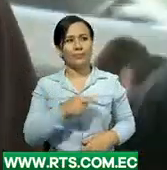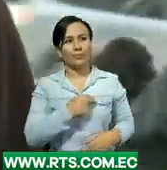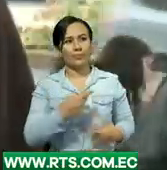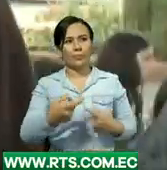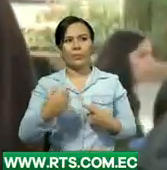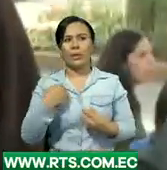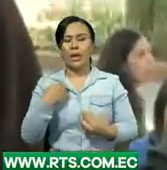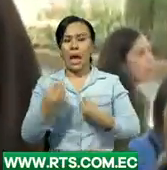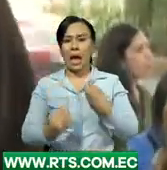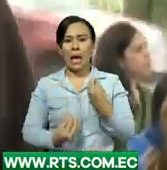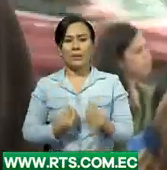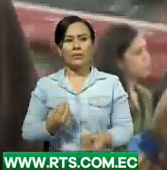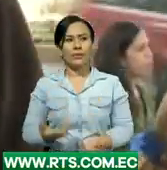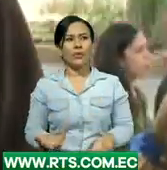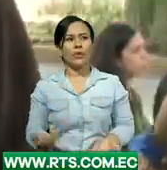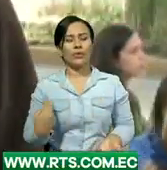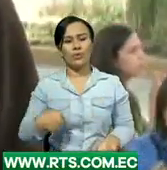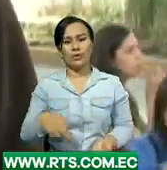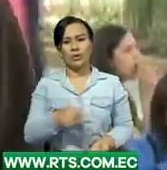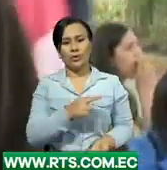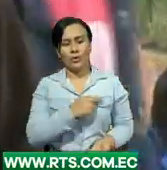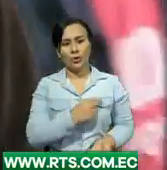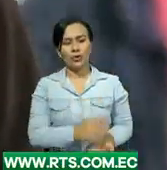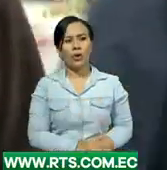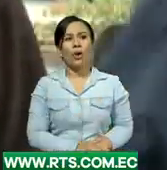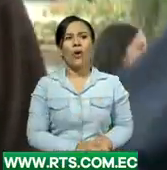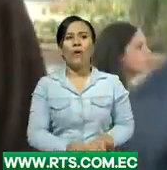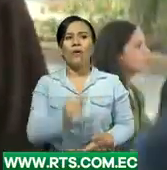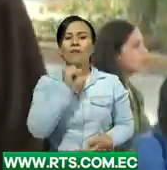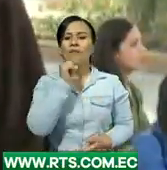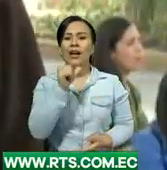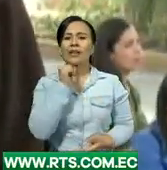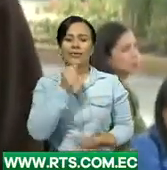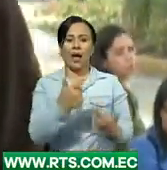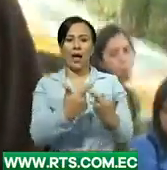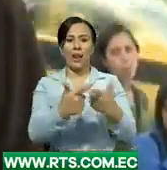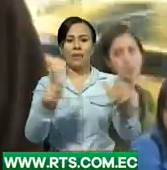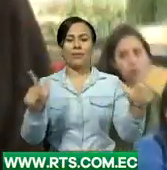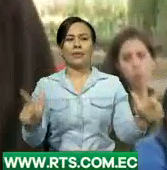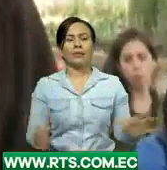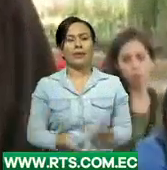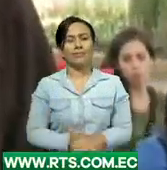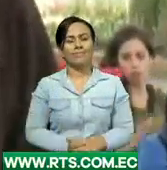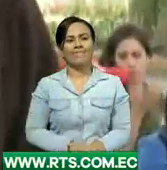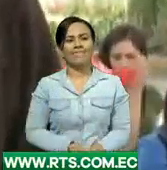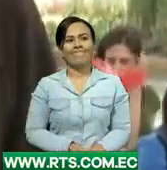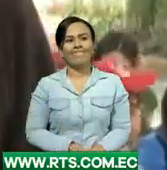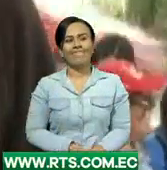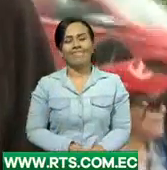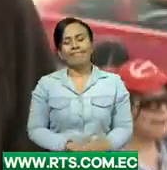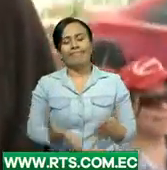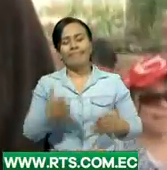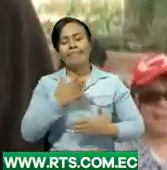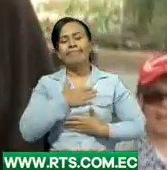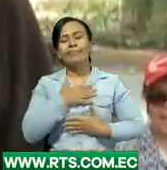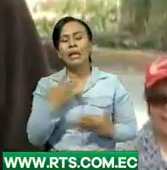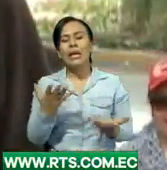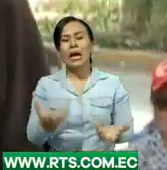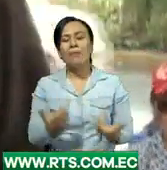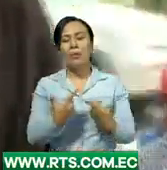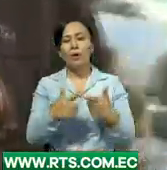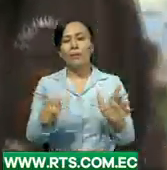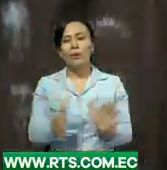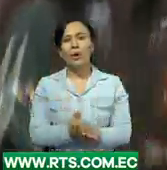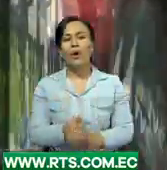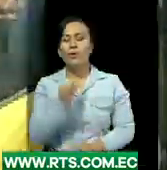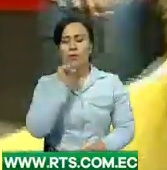donde hemos llegado. Aún no hemos obtenido la libertad tal como quisiéramos, pero no falta